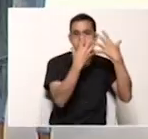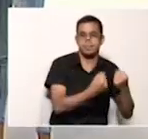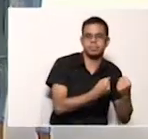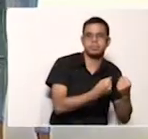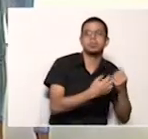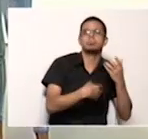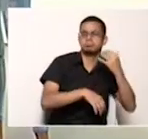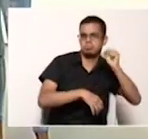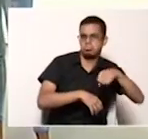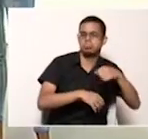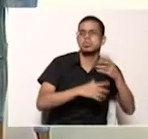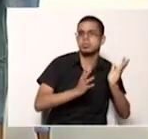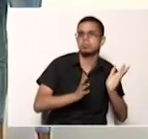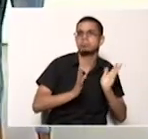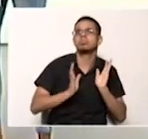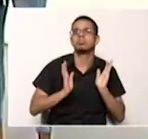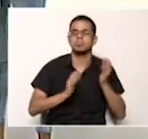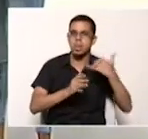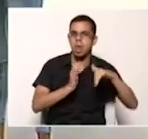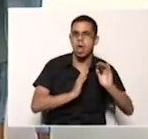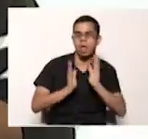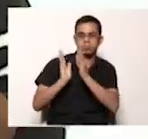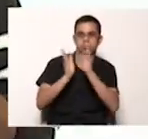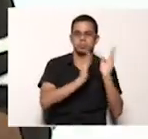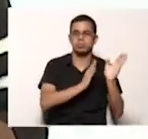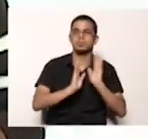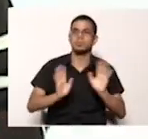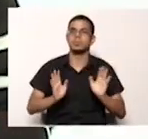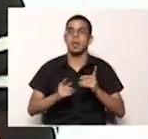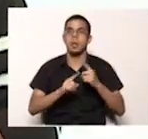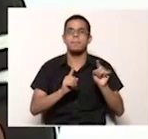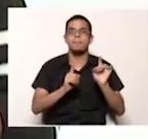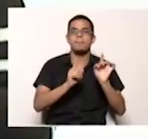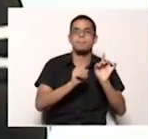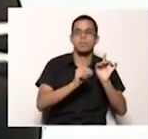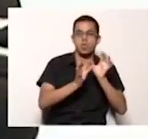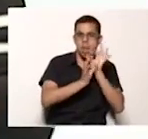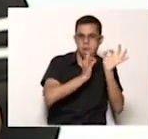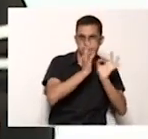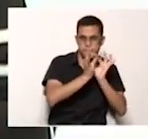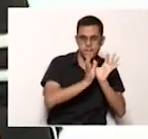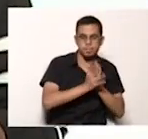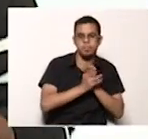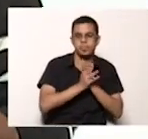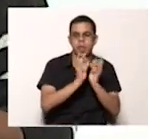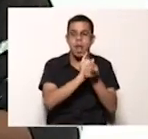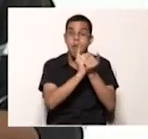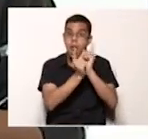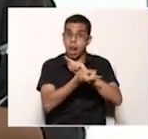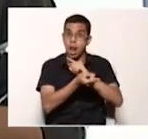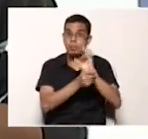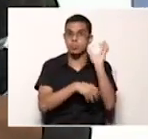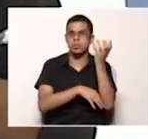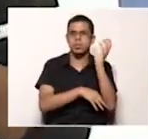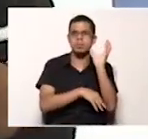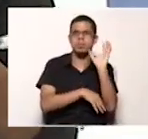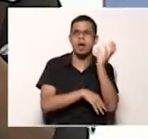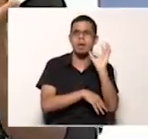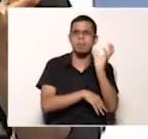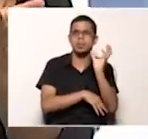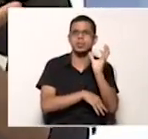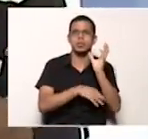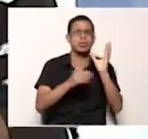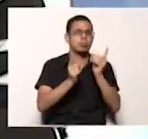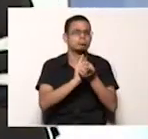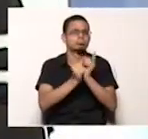profe Omaira, conversando, que el cambio climático no es más, puede ser un cambio de fenómenos, ¿okay?